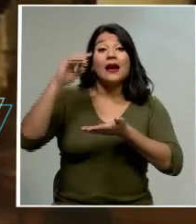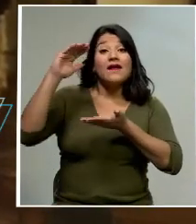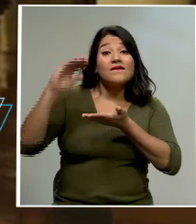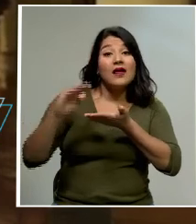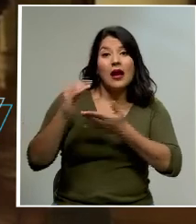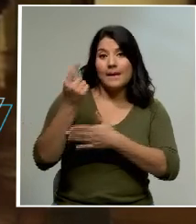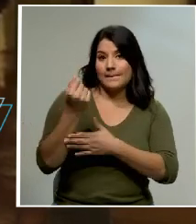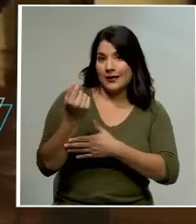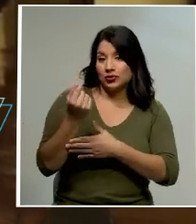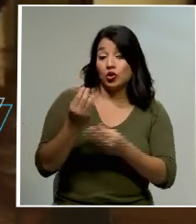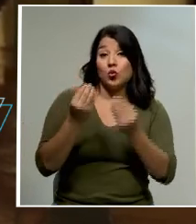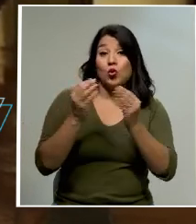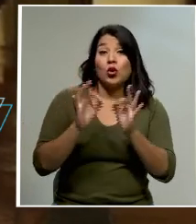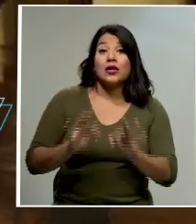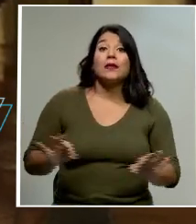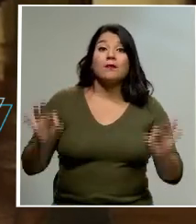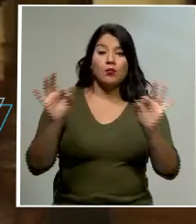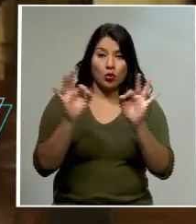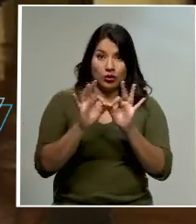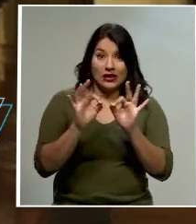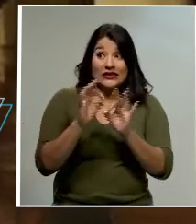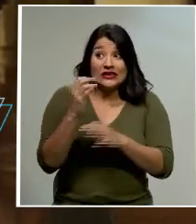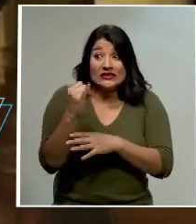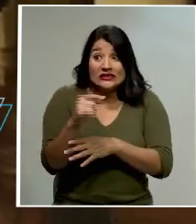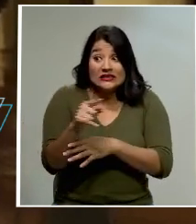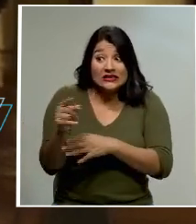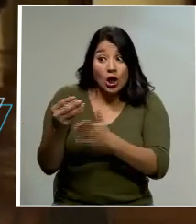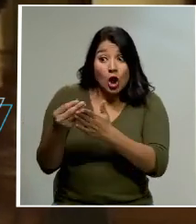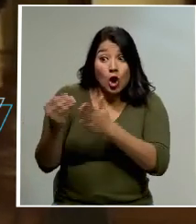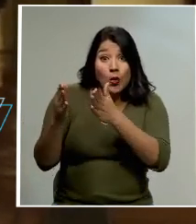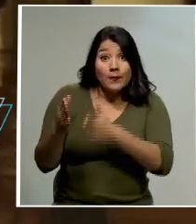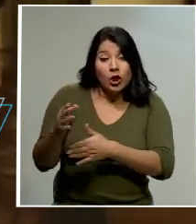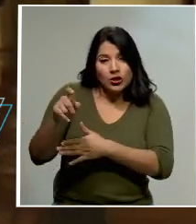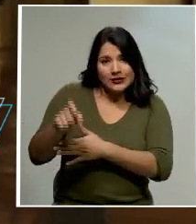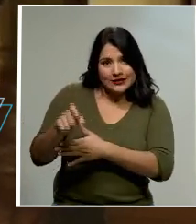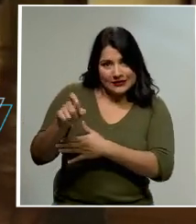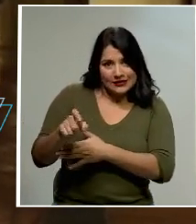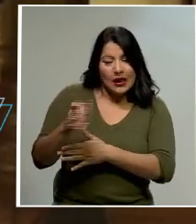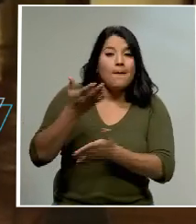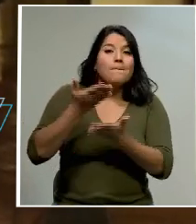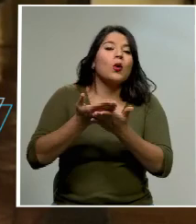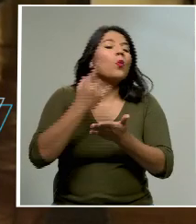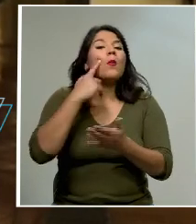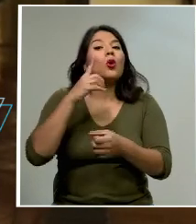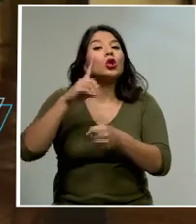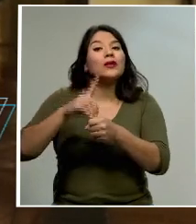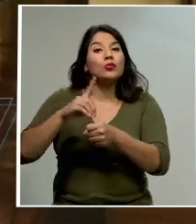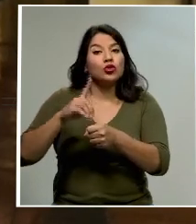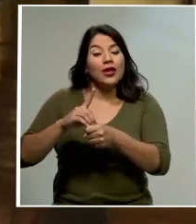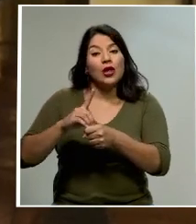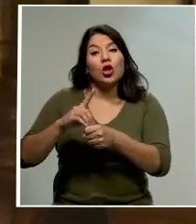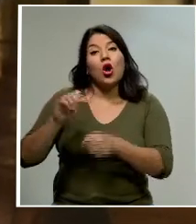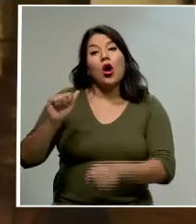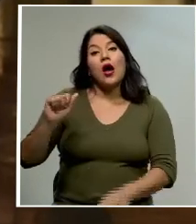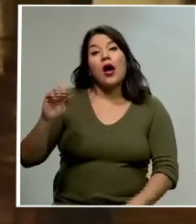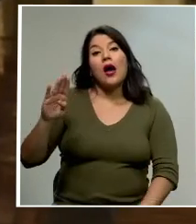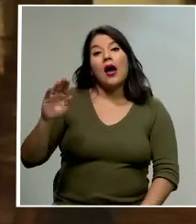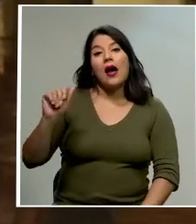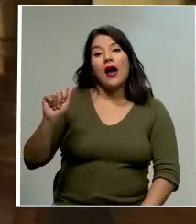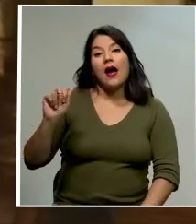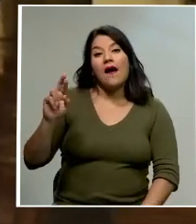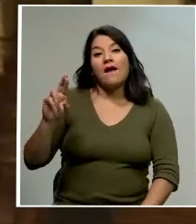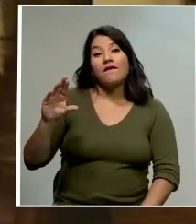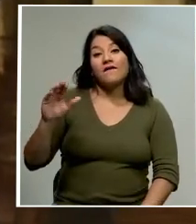es importante, el consumidor así lo requiere. La propuesta de don Heriberto Abarca consiste en una reducción del